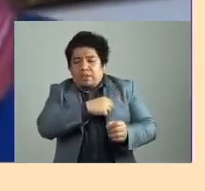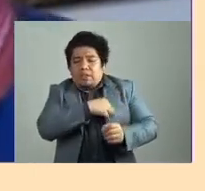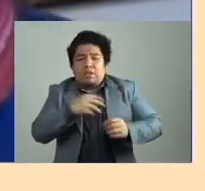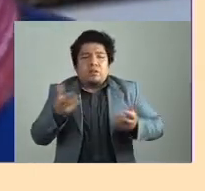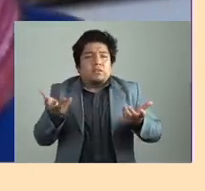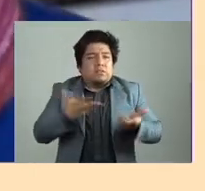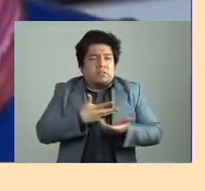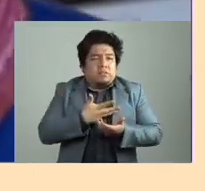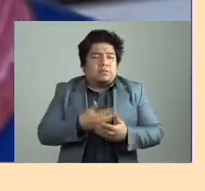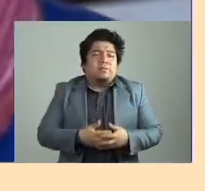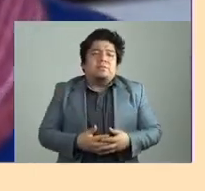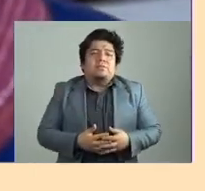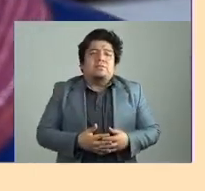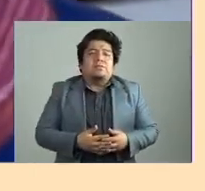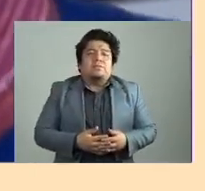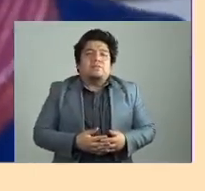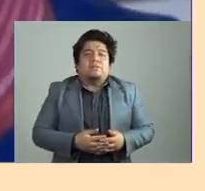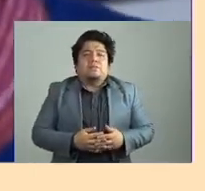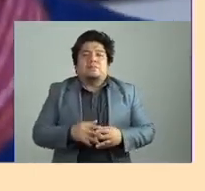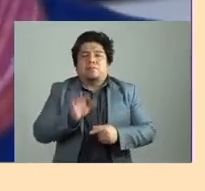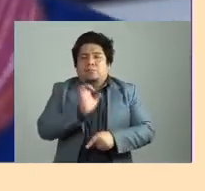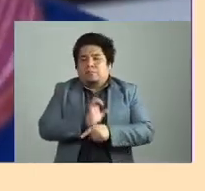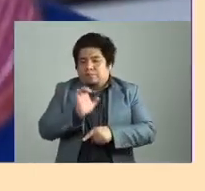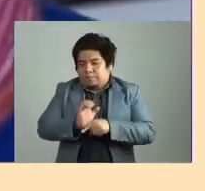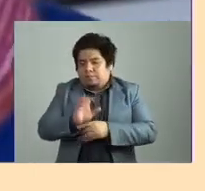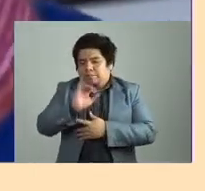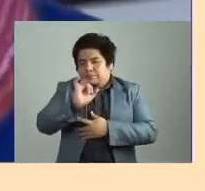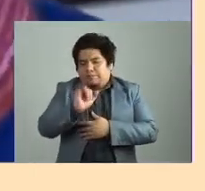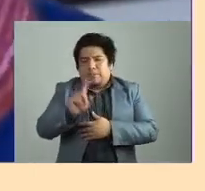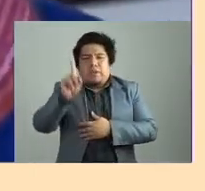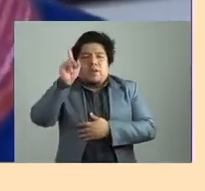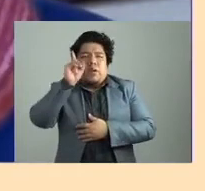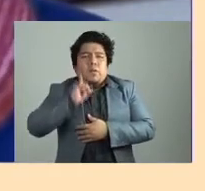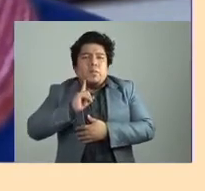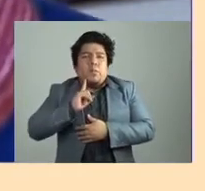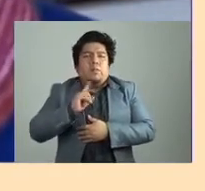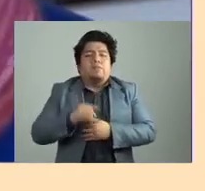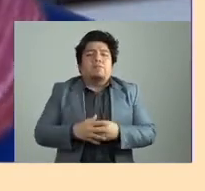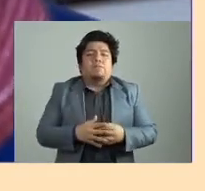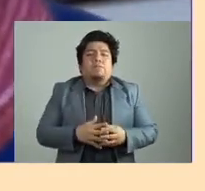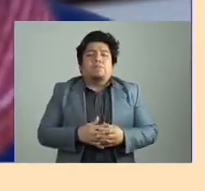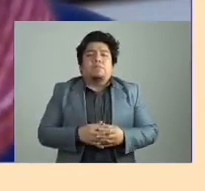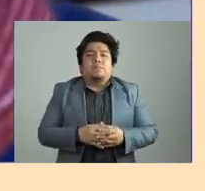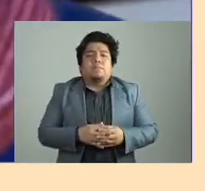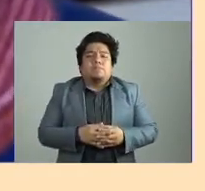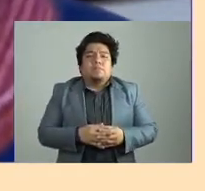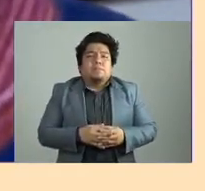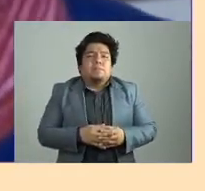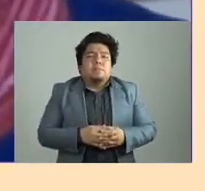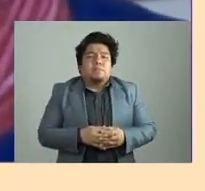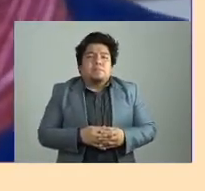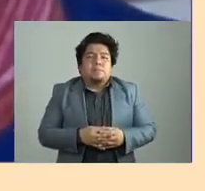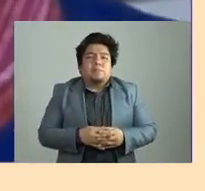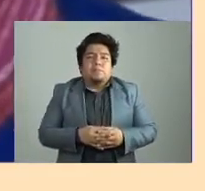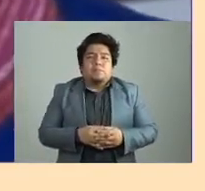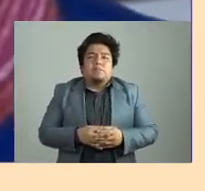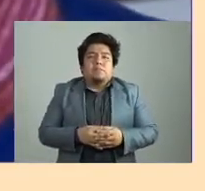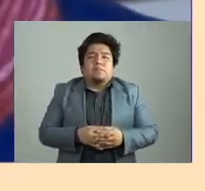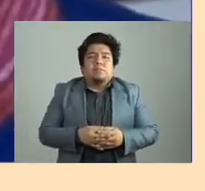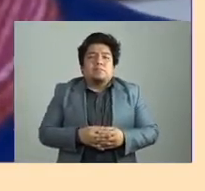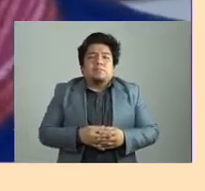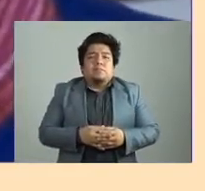entonces por las mujeres también en aquí es que